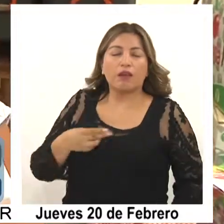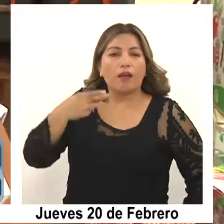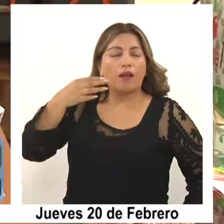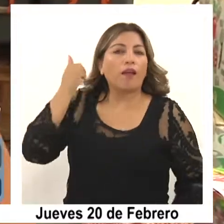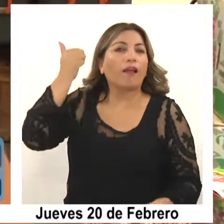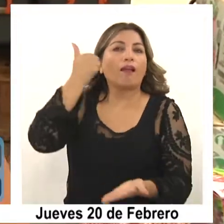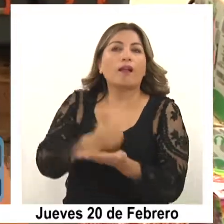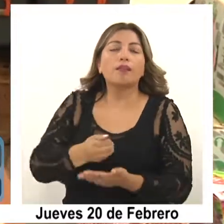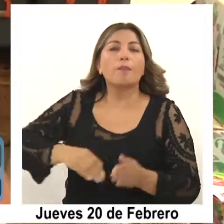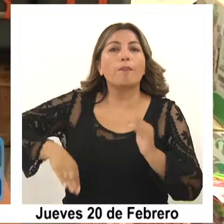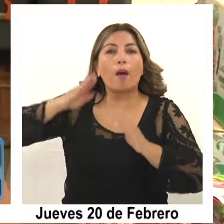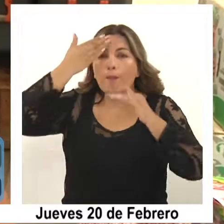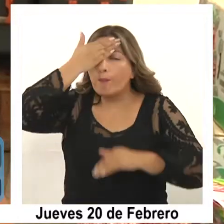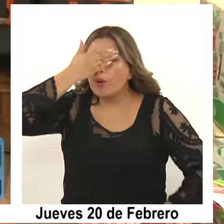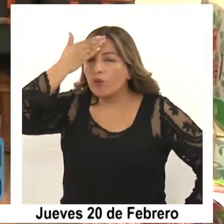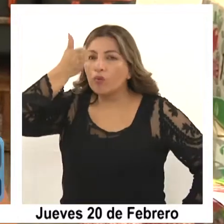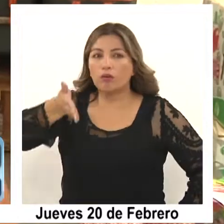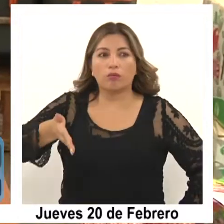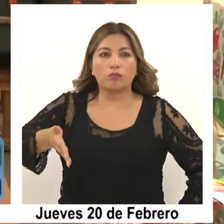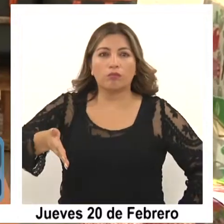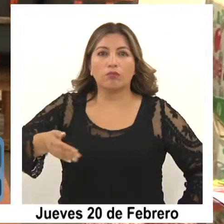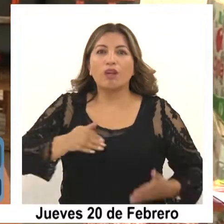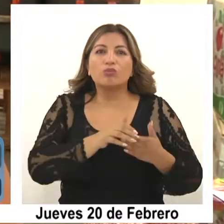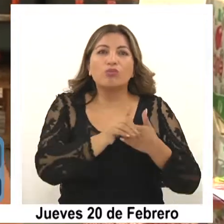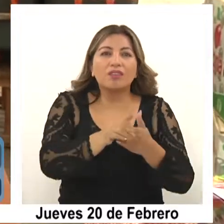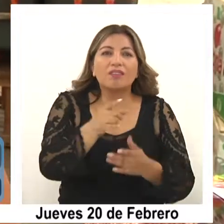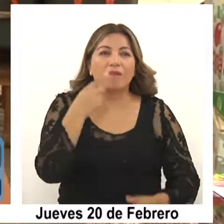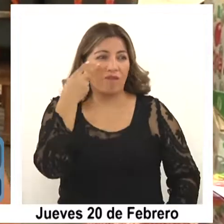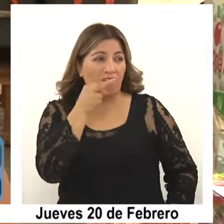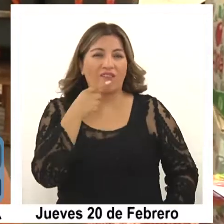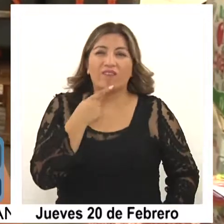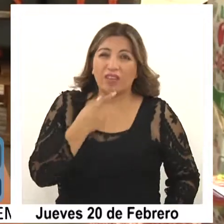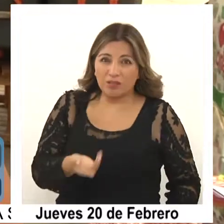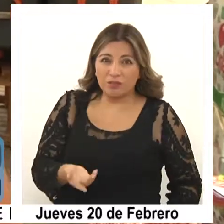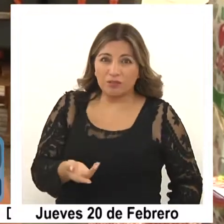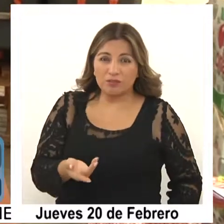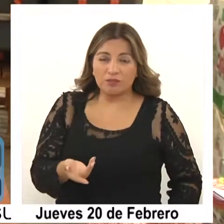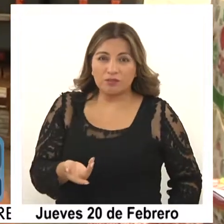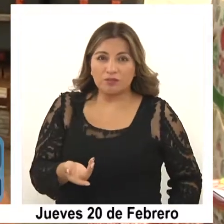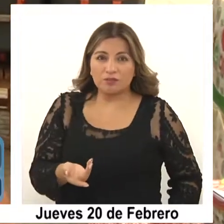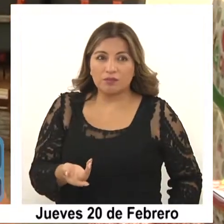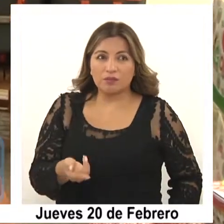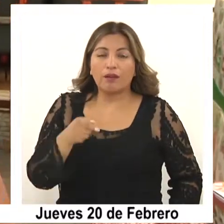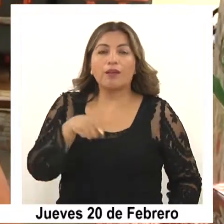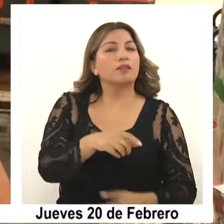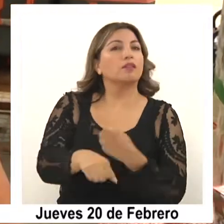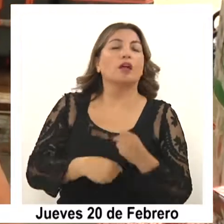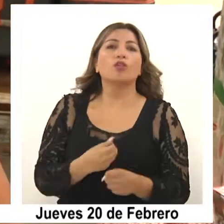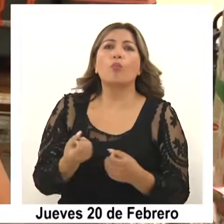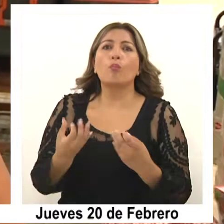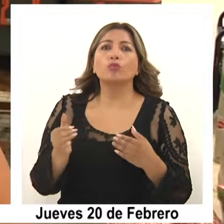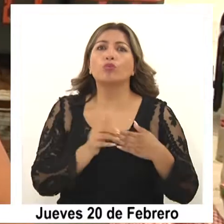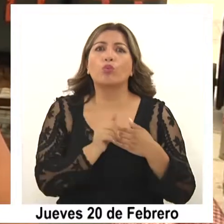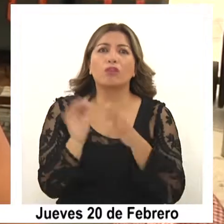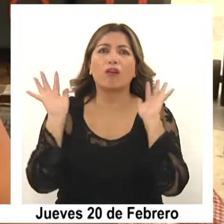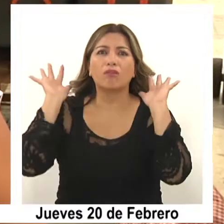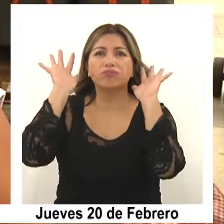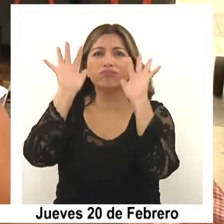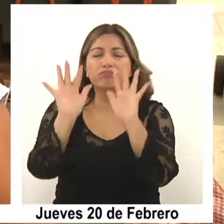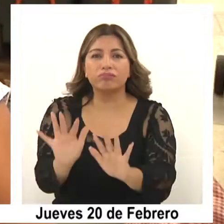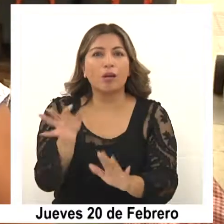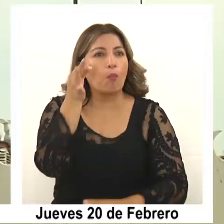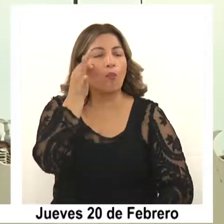debería ocuparse más de eso, no queda mal para los turistas que vienen acá. Como este año vino un montón de turistas,